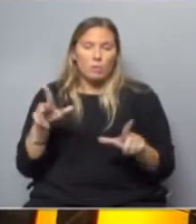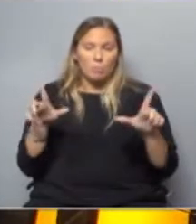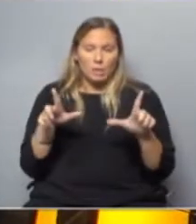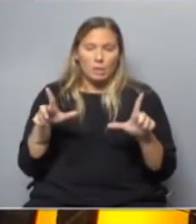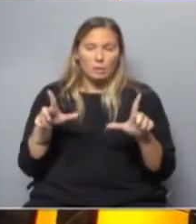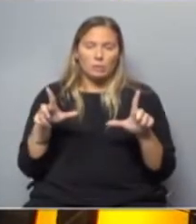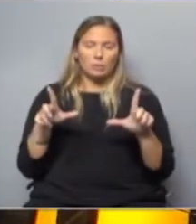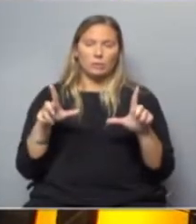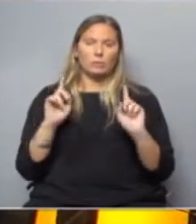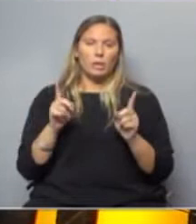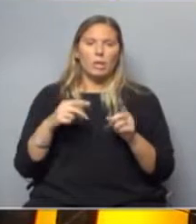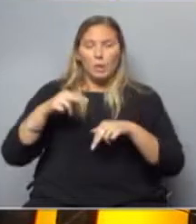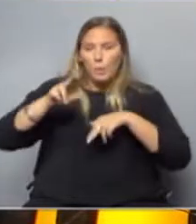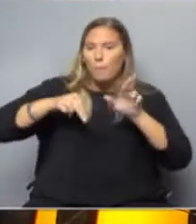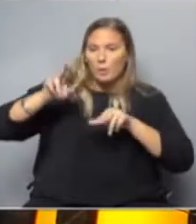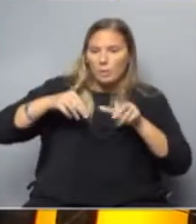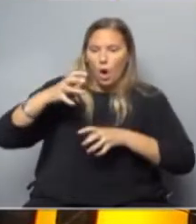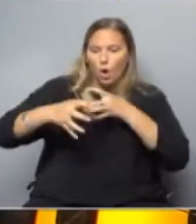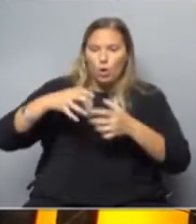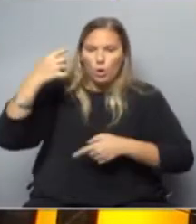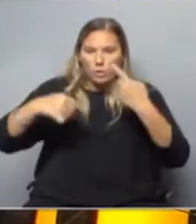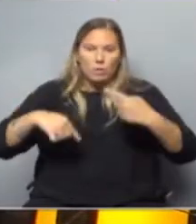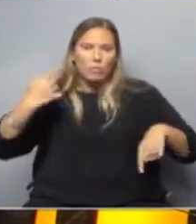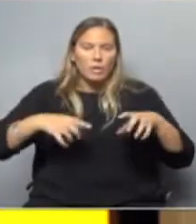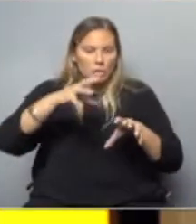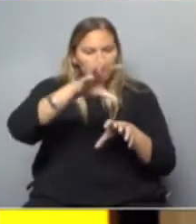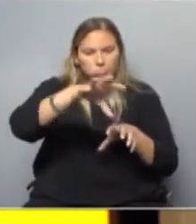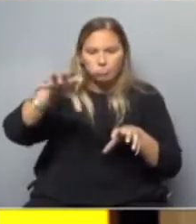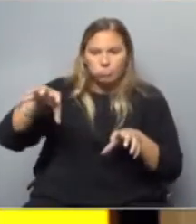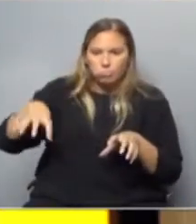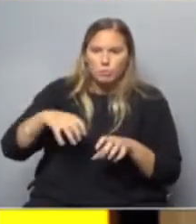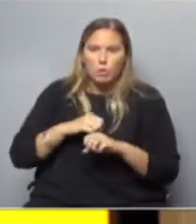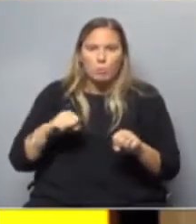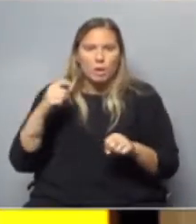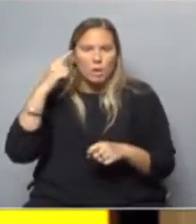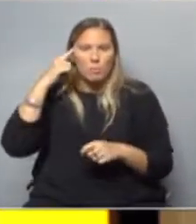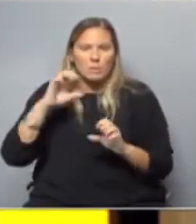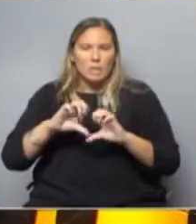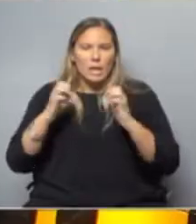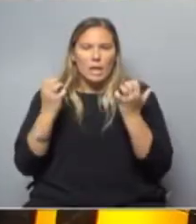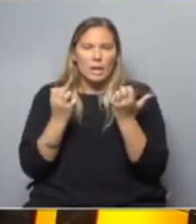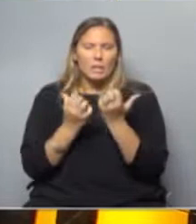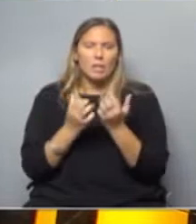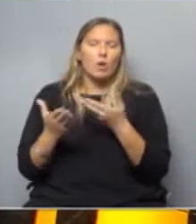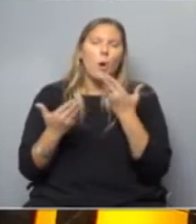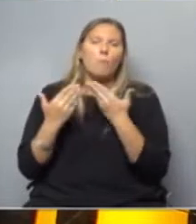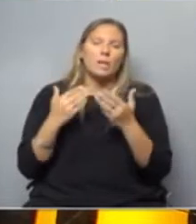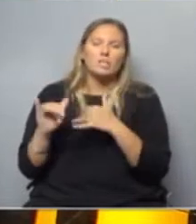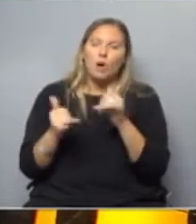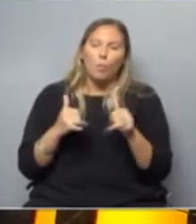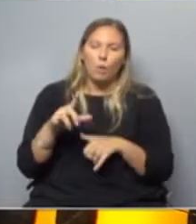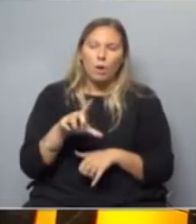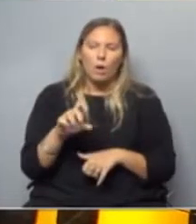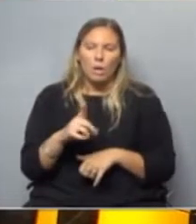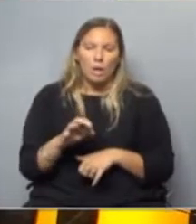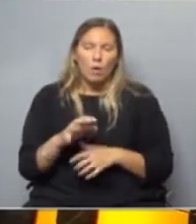hecho, además de irlo pintando de distintos colores cada módulo, hace que uno no pueda evitar pensar en un estadio de Lego, ¿no? Sí, es un